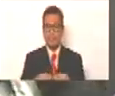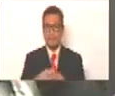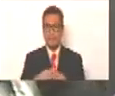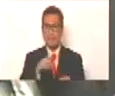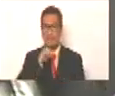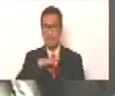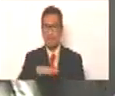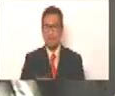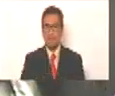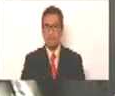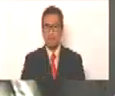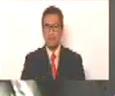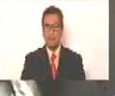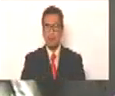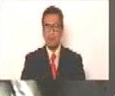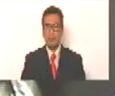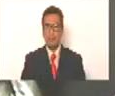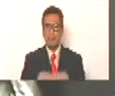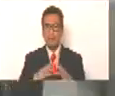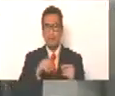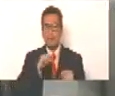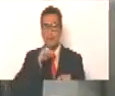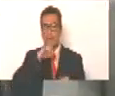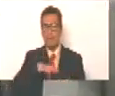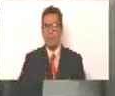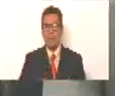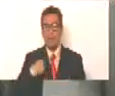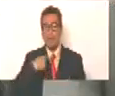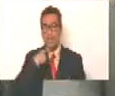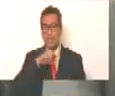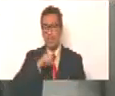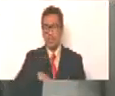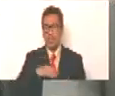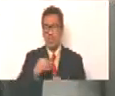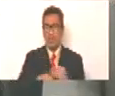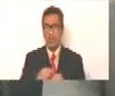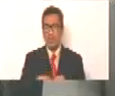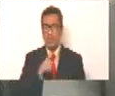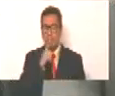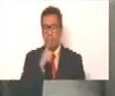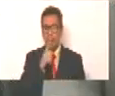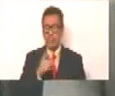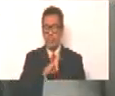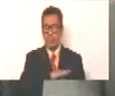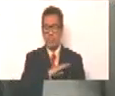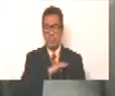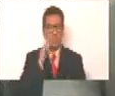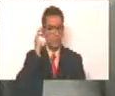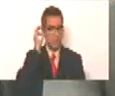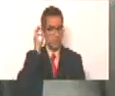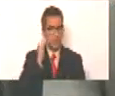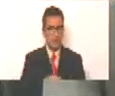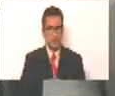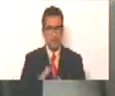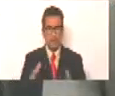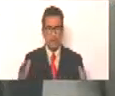Nos relatamos las historias, pero la historiografía ha sido cruel con nosotras las mujeres. O abre un boquete grandote.